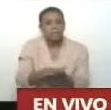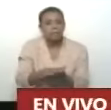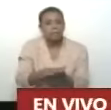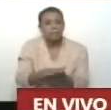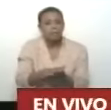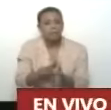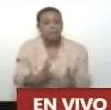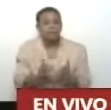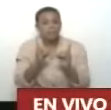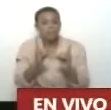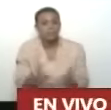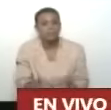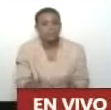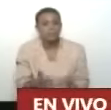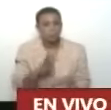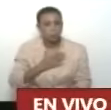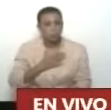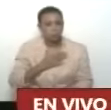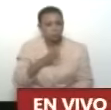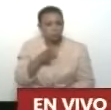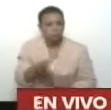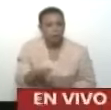tomaba su decisión,